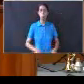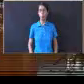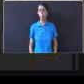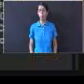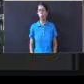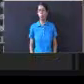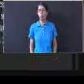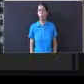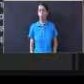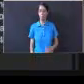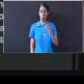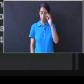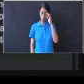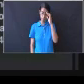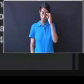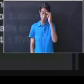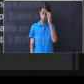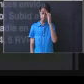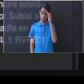Vamos a dejar este para otro día.